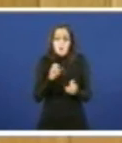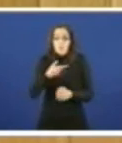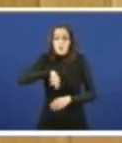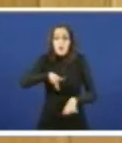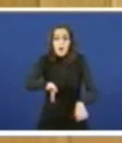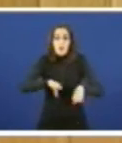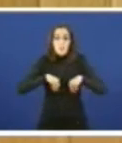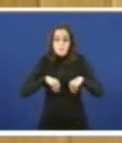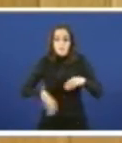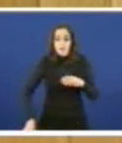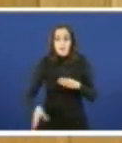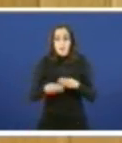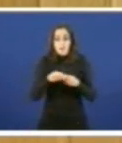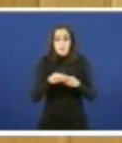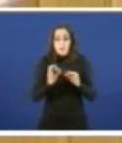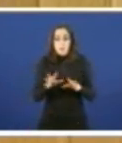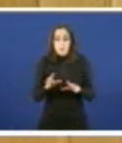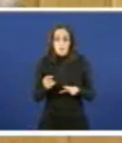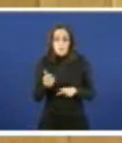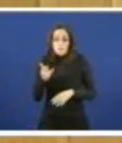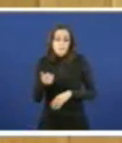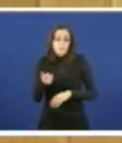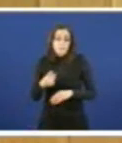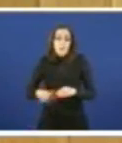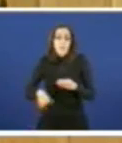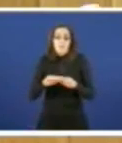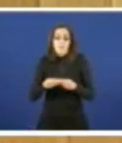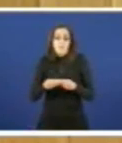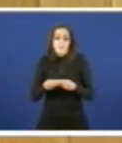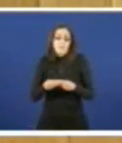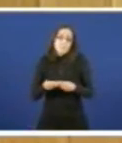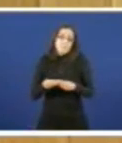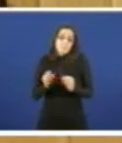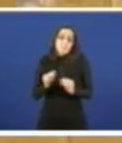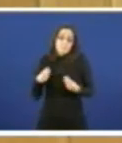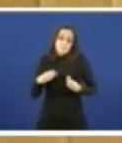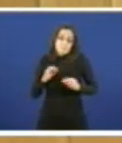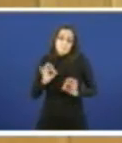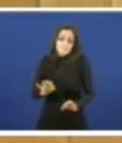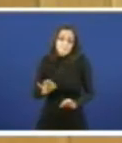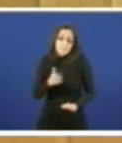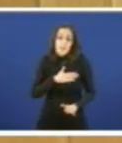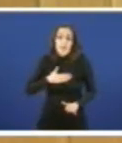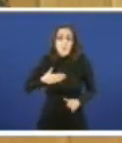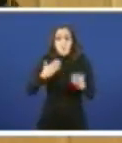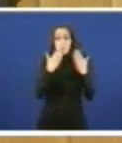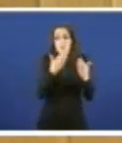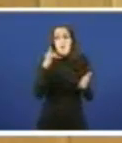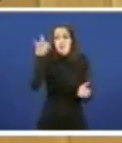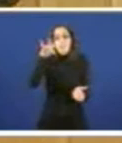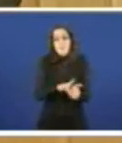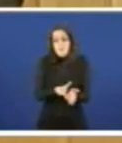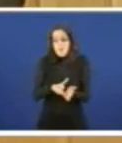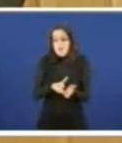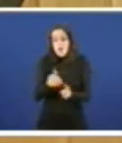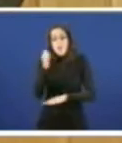esta emenda como unha emenda de engádega, ao texto que temos, que se conmemore o Día de Rosalía, e que o